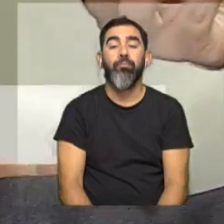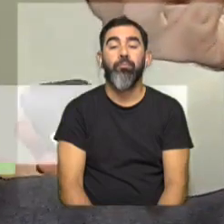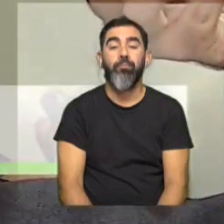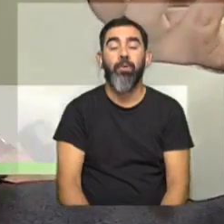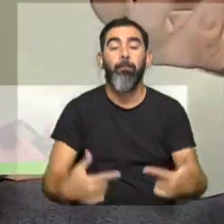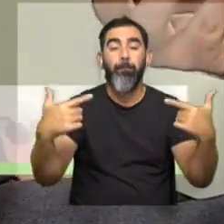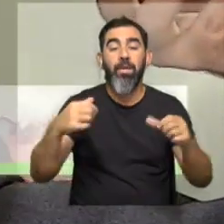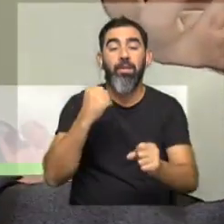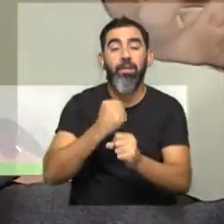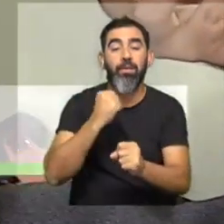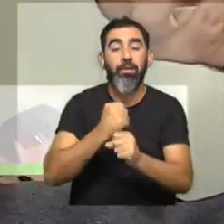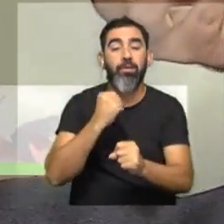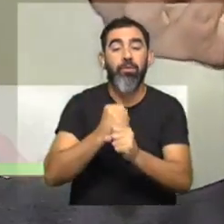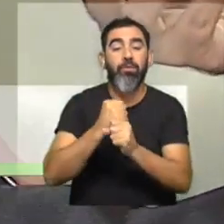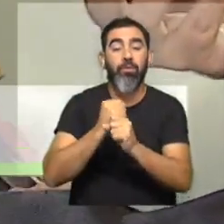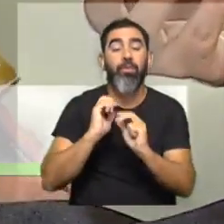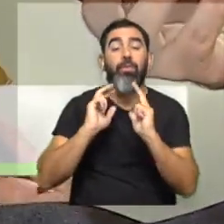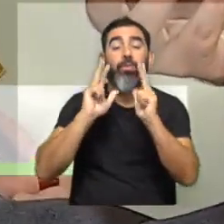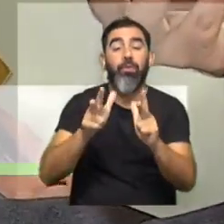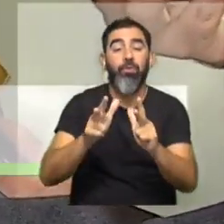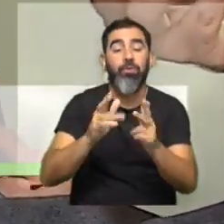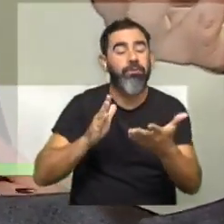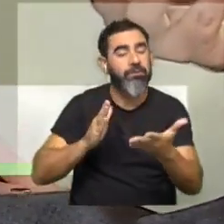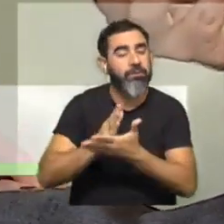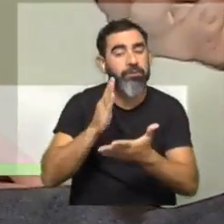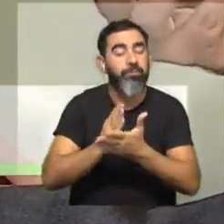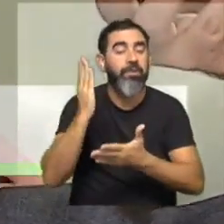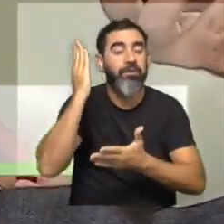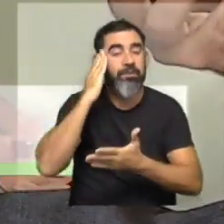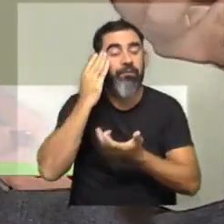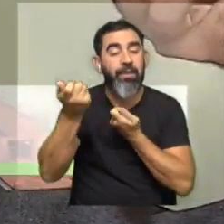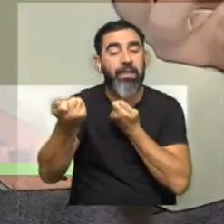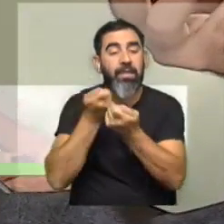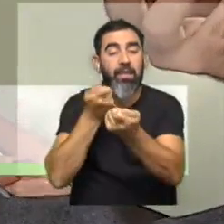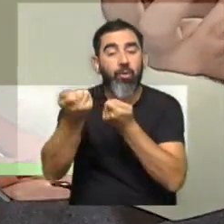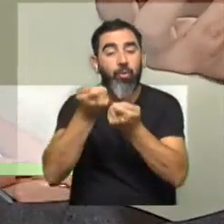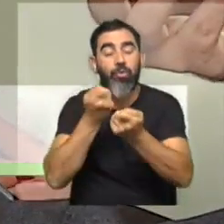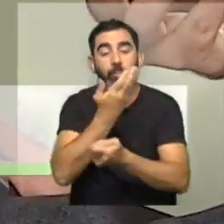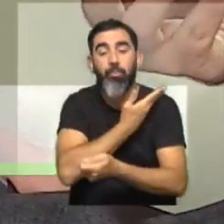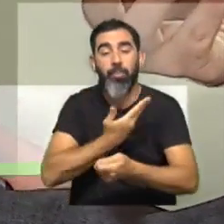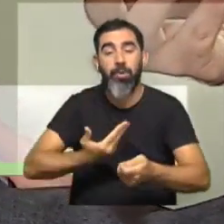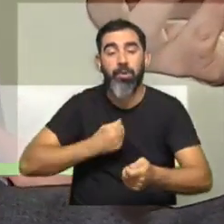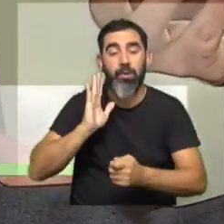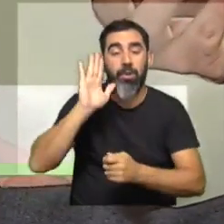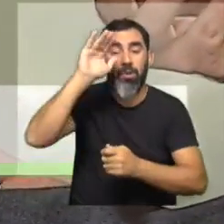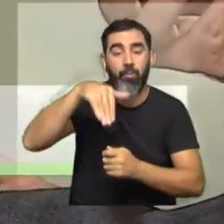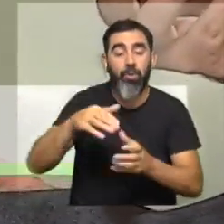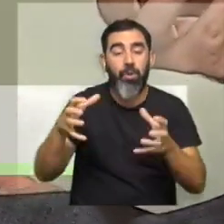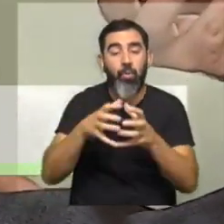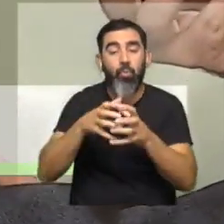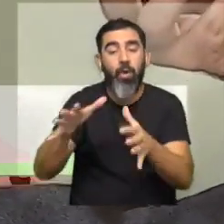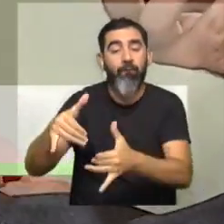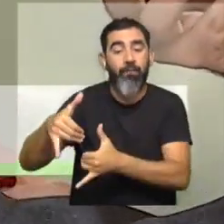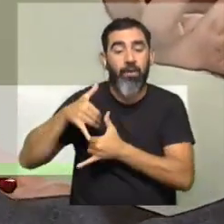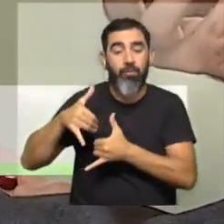El ministro de Trabajo, Pablo Mieres, aseguró que siempre estuvo al tanto de la negociación entre el presidente de la República y Cabildo